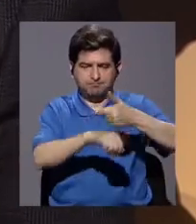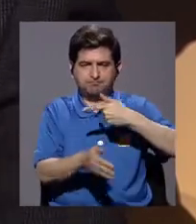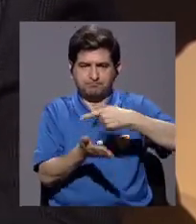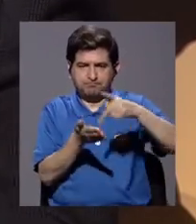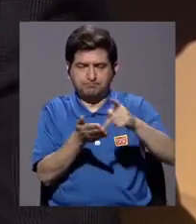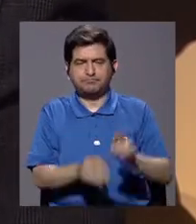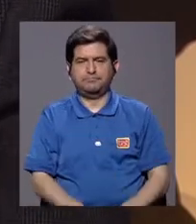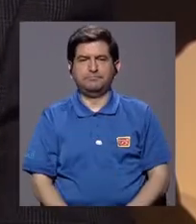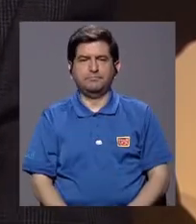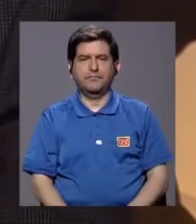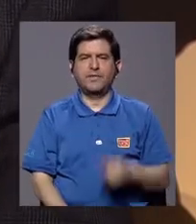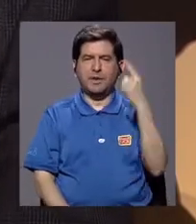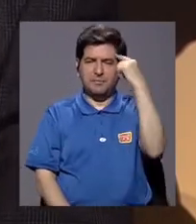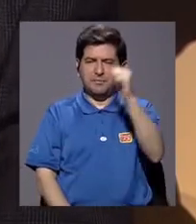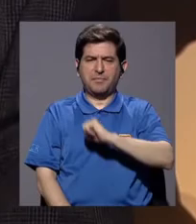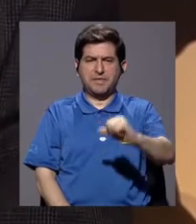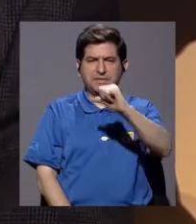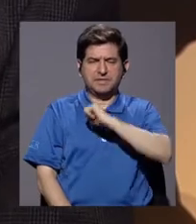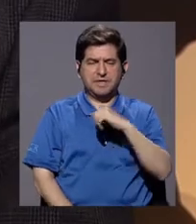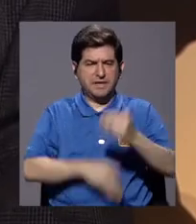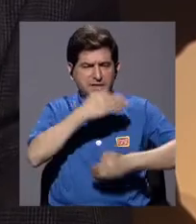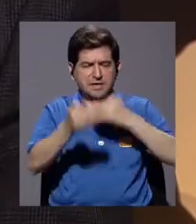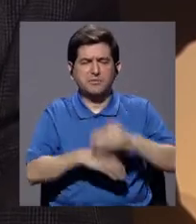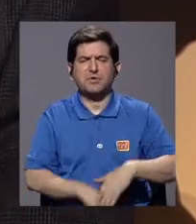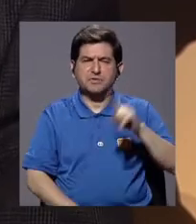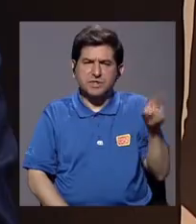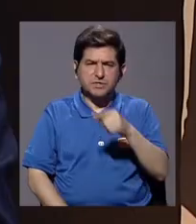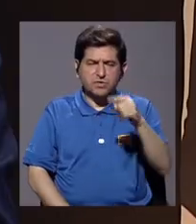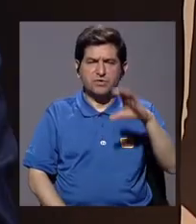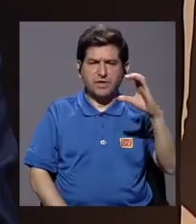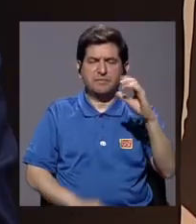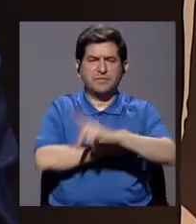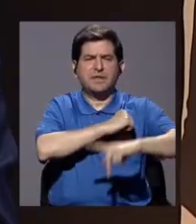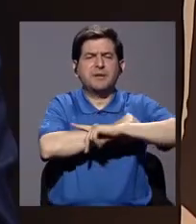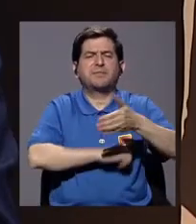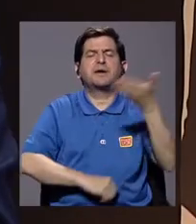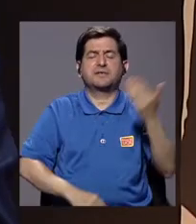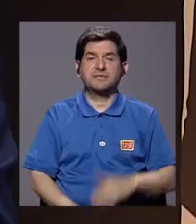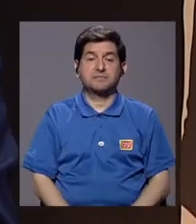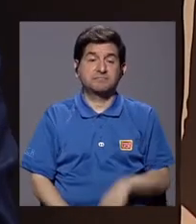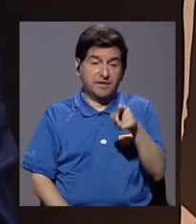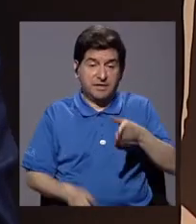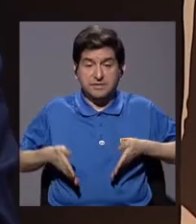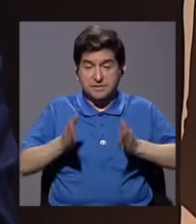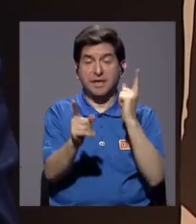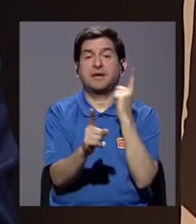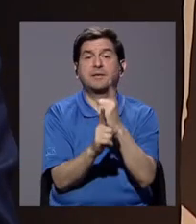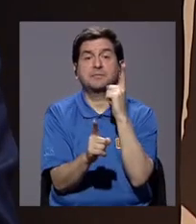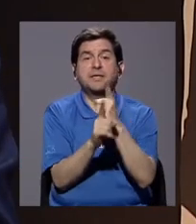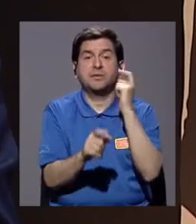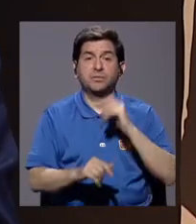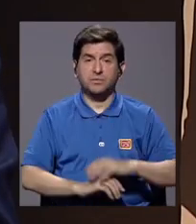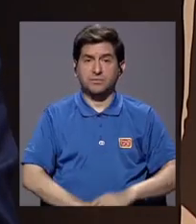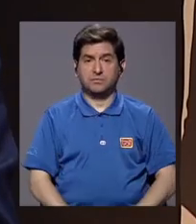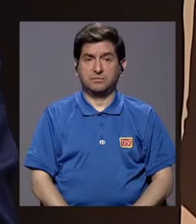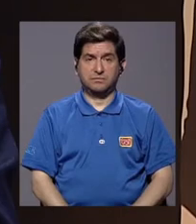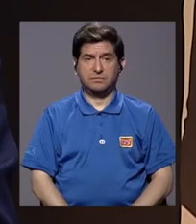tarifaria. ¿Qué piensa la ARECEP del proceso de descarbonización de la economía de este país? Bueno, yo creo que es el camino correcto. Estamos